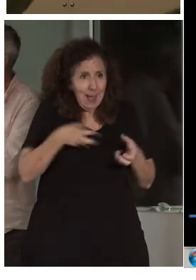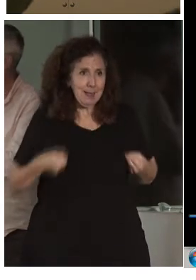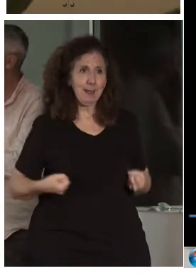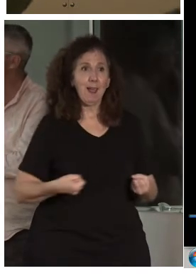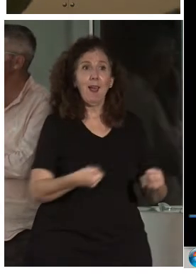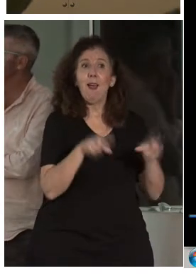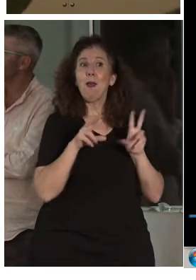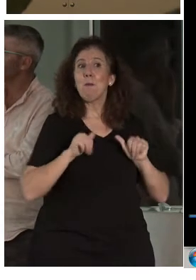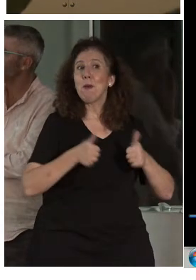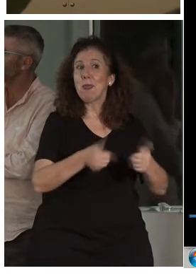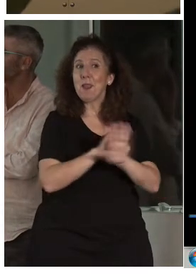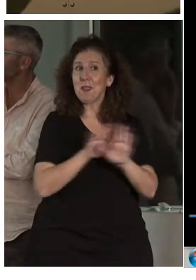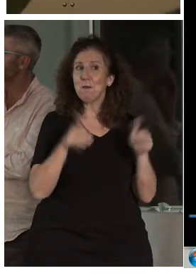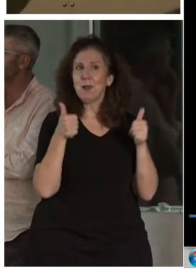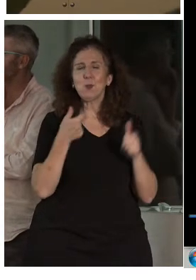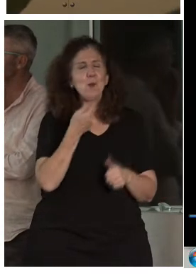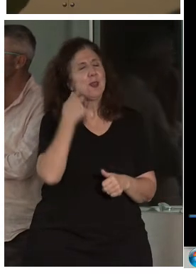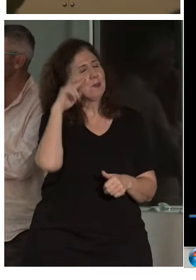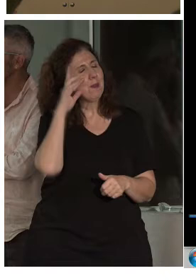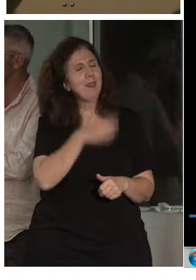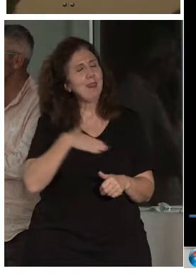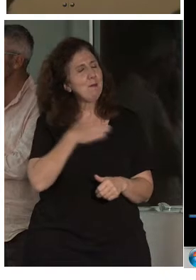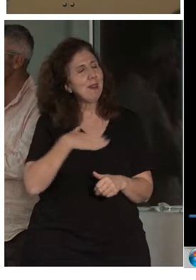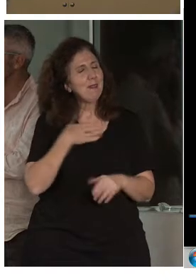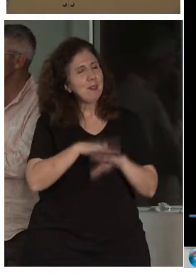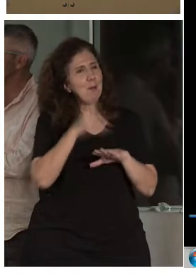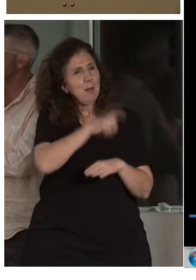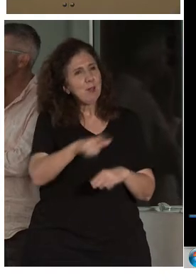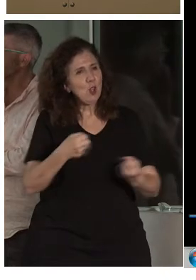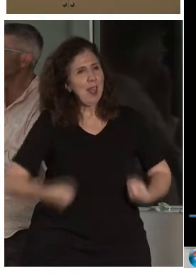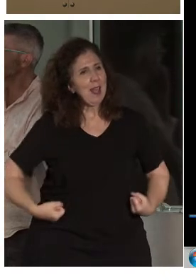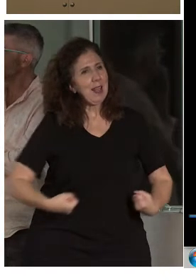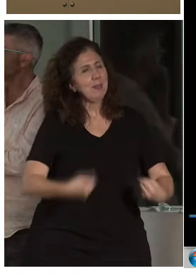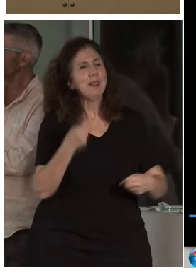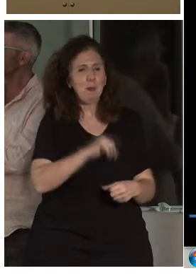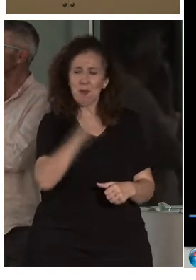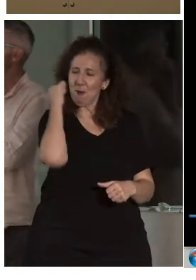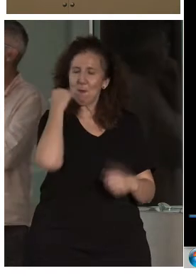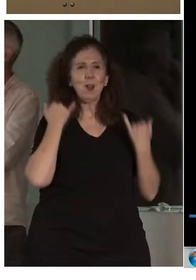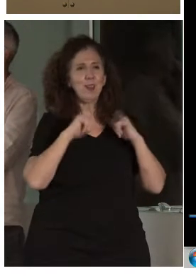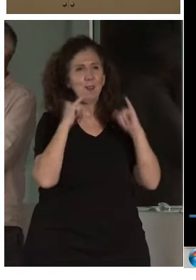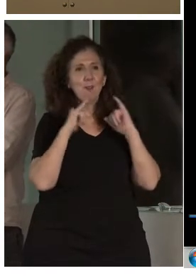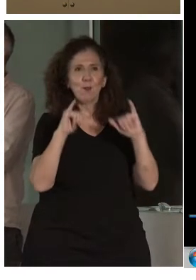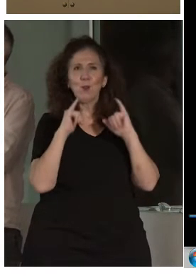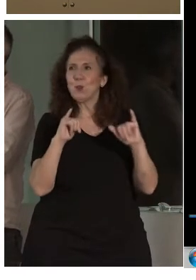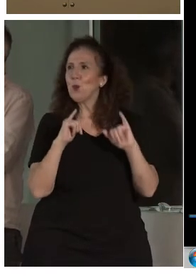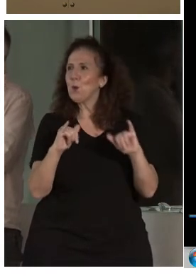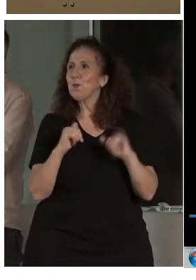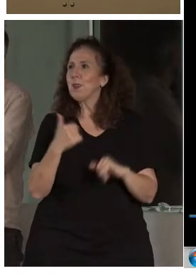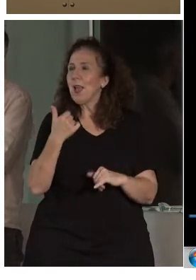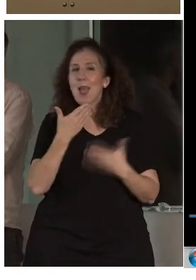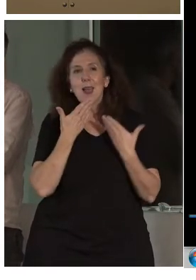solamente empezar. Una experiencia gratificante para quienes conducen y sobre todo para quienes disfrutan de ella. Gracias,